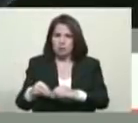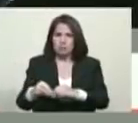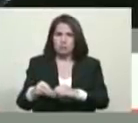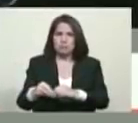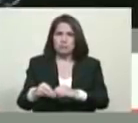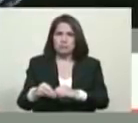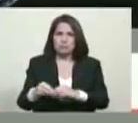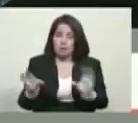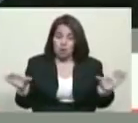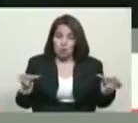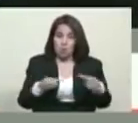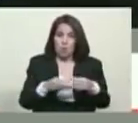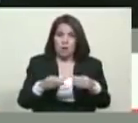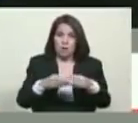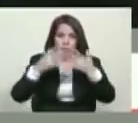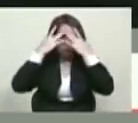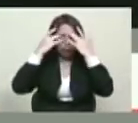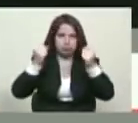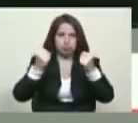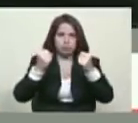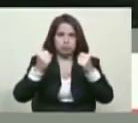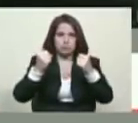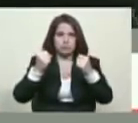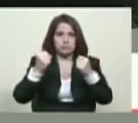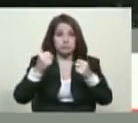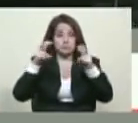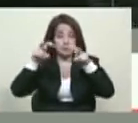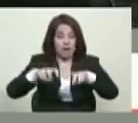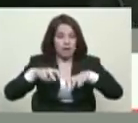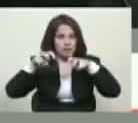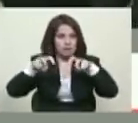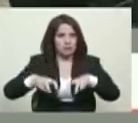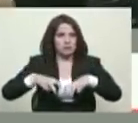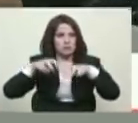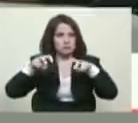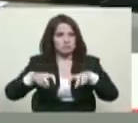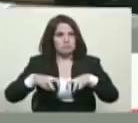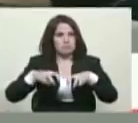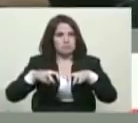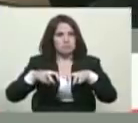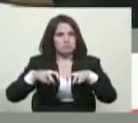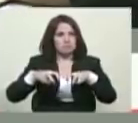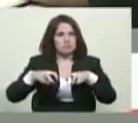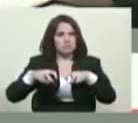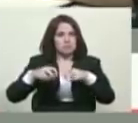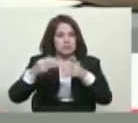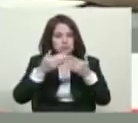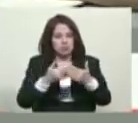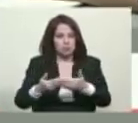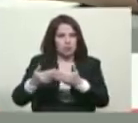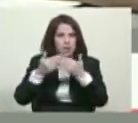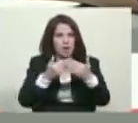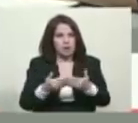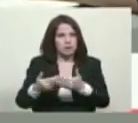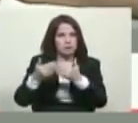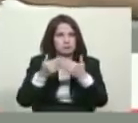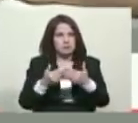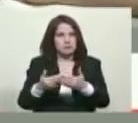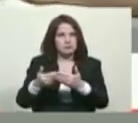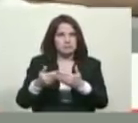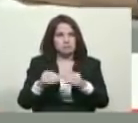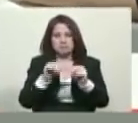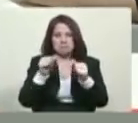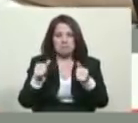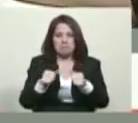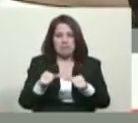un equipo de expertos en materia agrícola para estudiar in situ en las